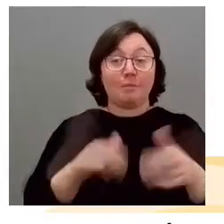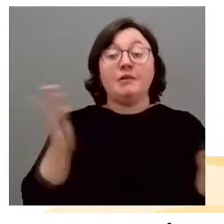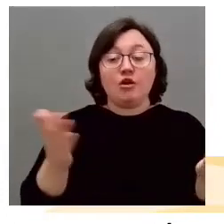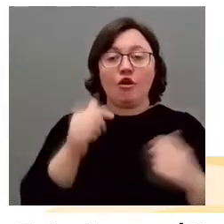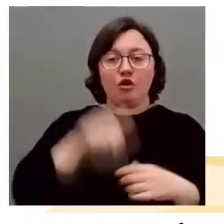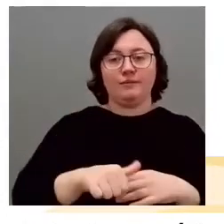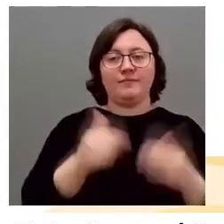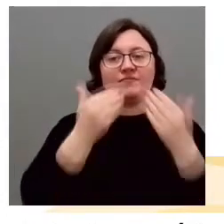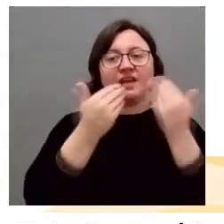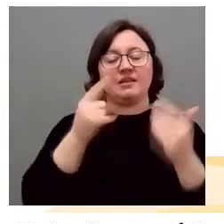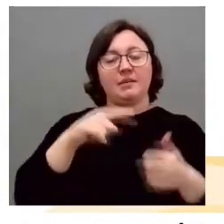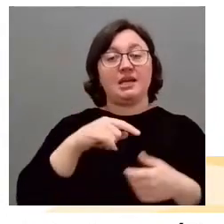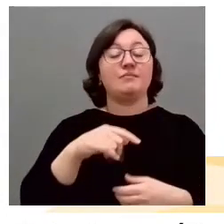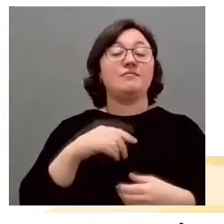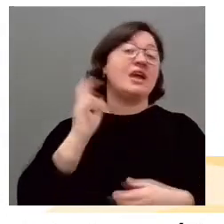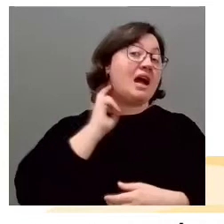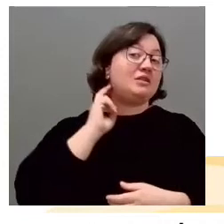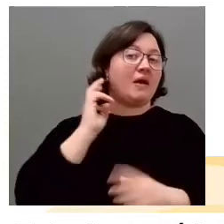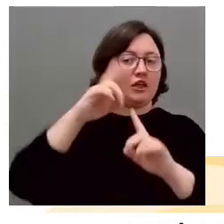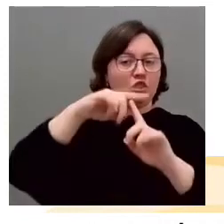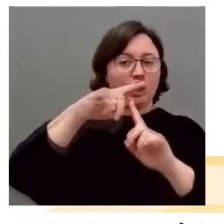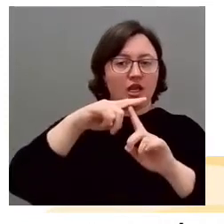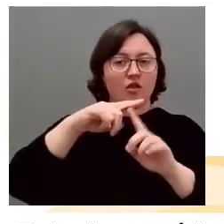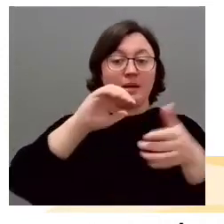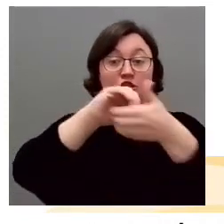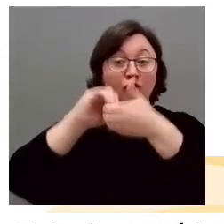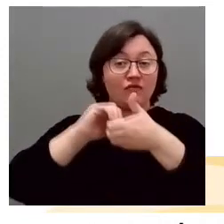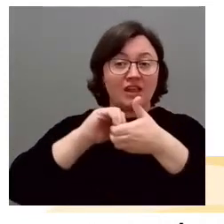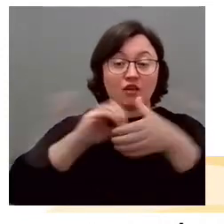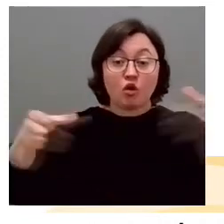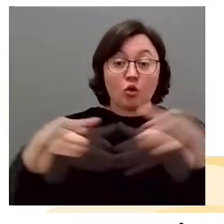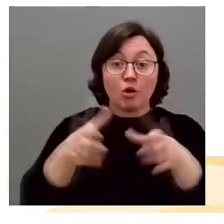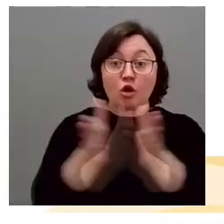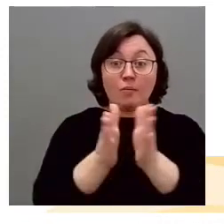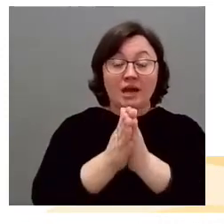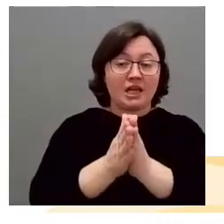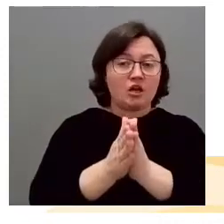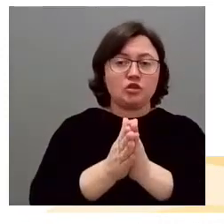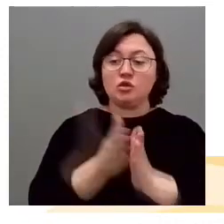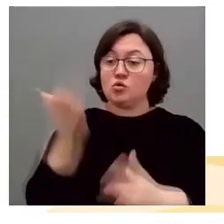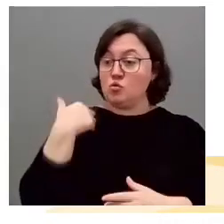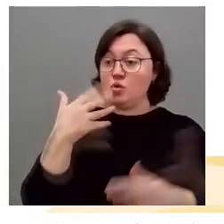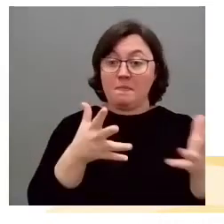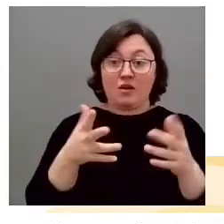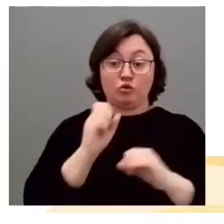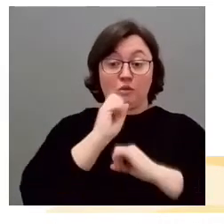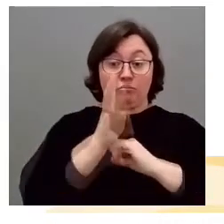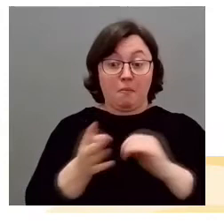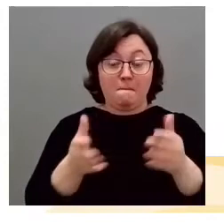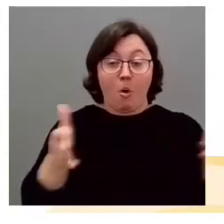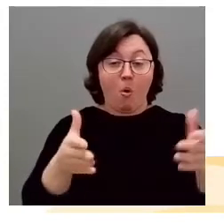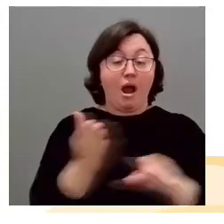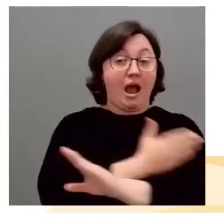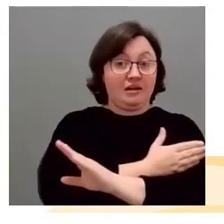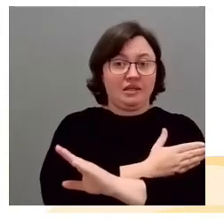agradecer a ASPACE Toledo y a todo el equipo de la Confederación que ya para marzo, antes de empezar esta pandemia, pues